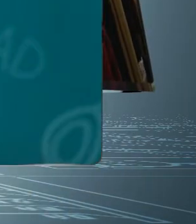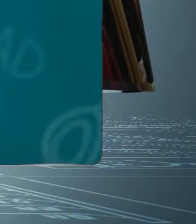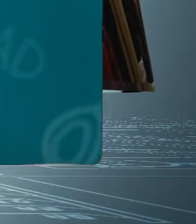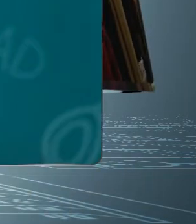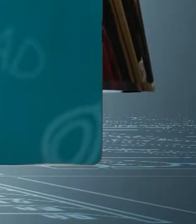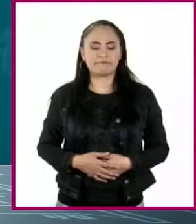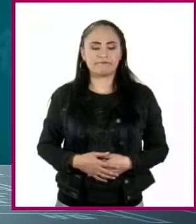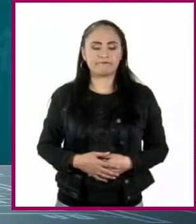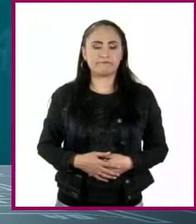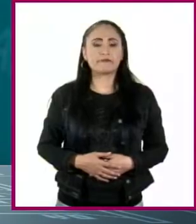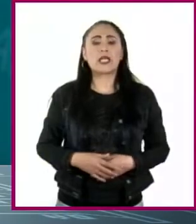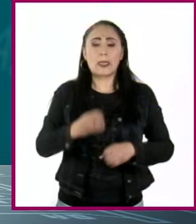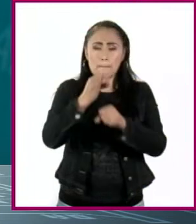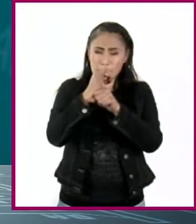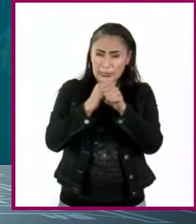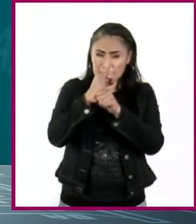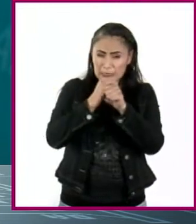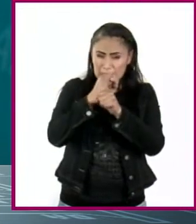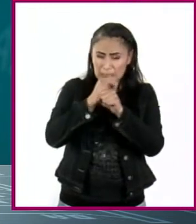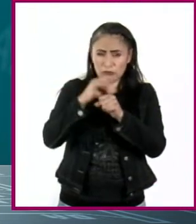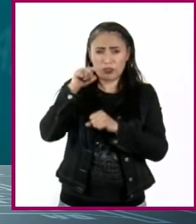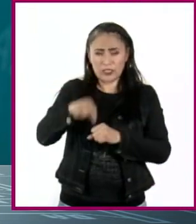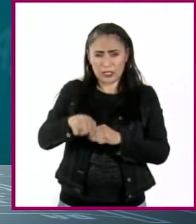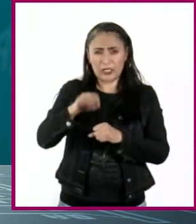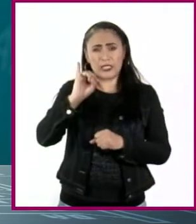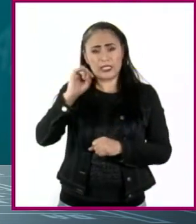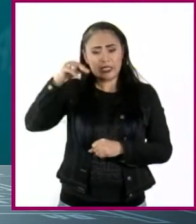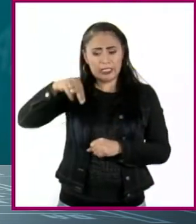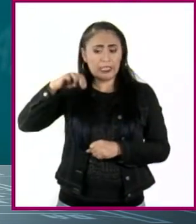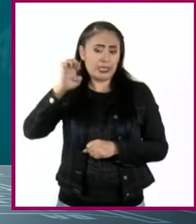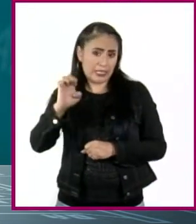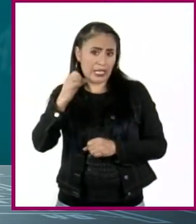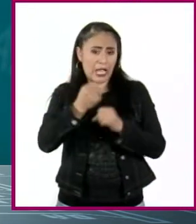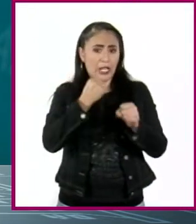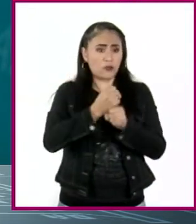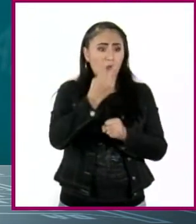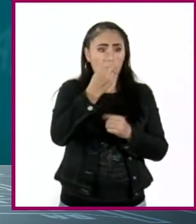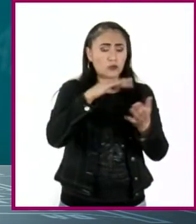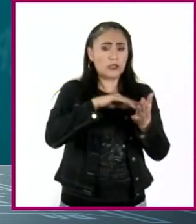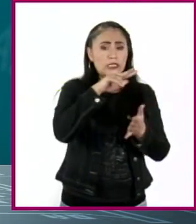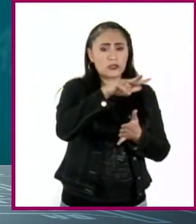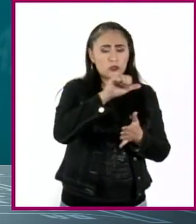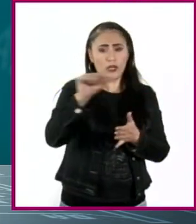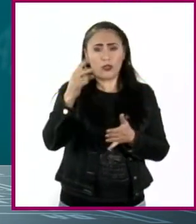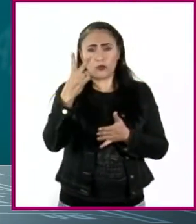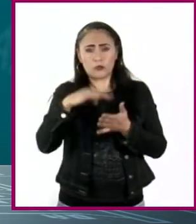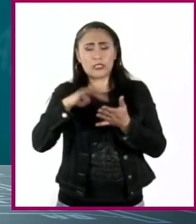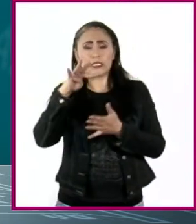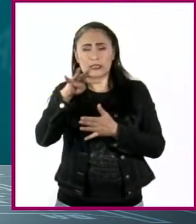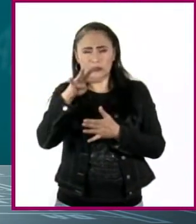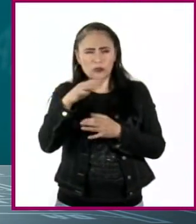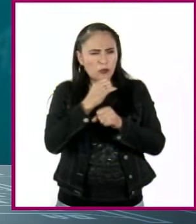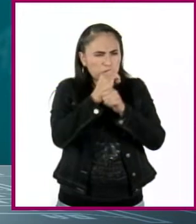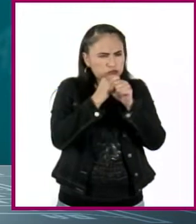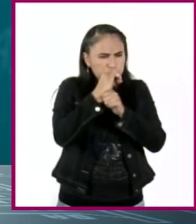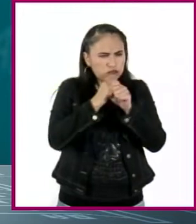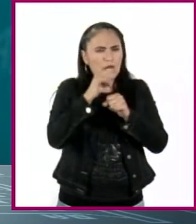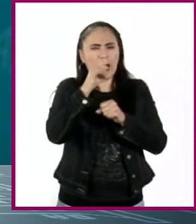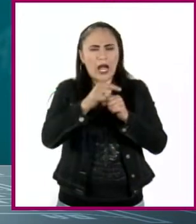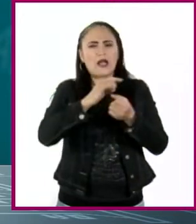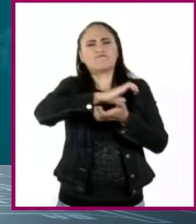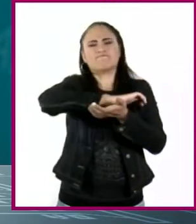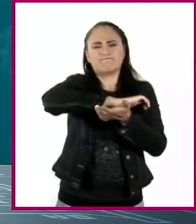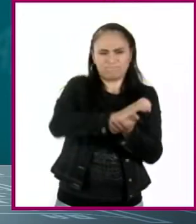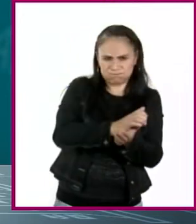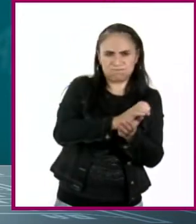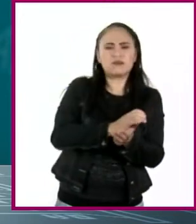Un interesante estudio que realizó el Instituto Nacional Electoral entre 2018 y 2019 mostró la discriminación en las noticias de